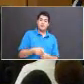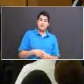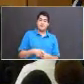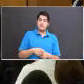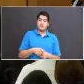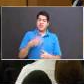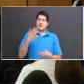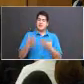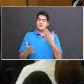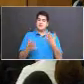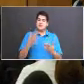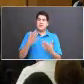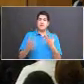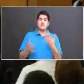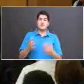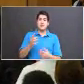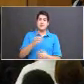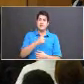¿será solo con lo malo?